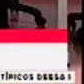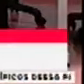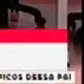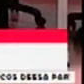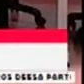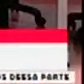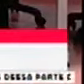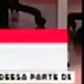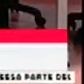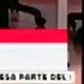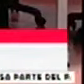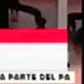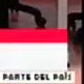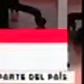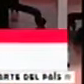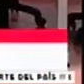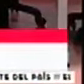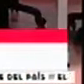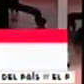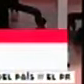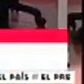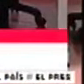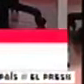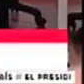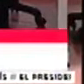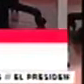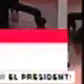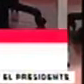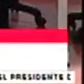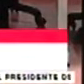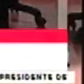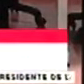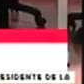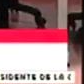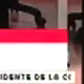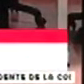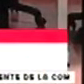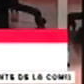disposiciones en las cuales dispongo otros actos de investigación. Usted se está limitando a la disposición 01.